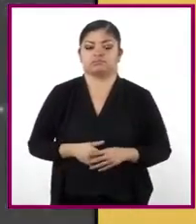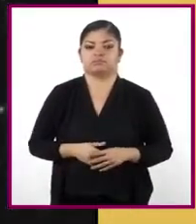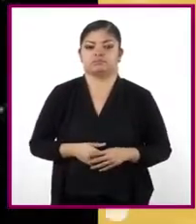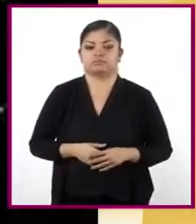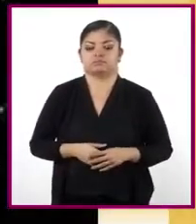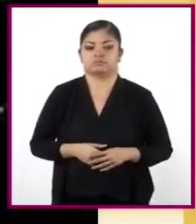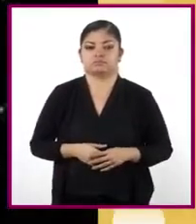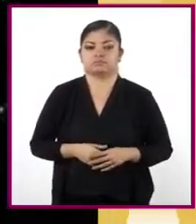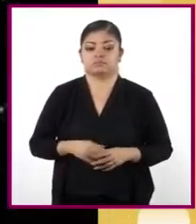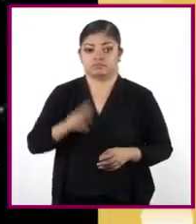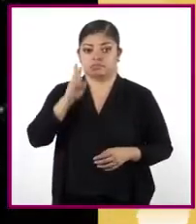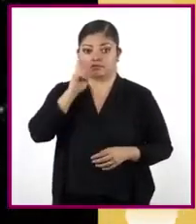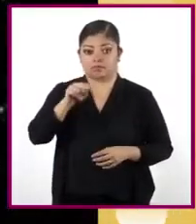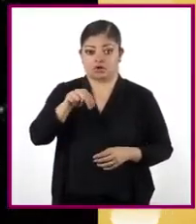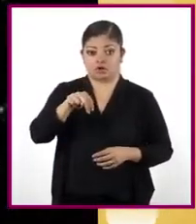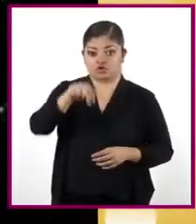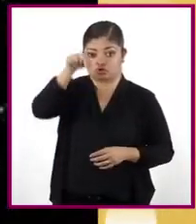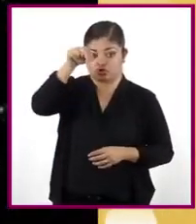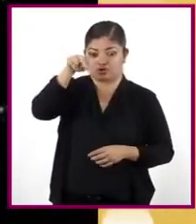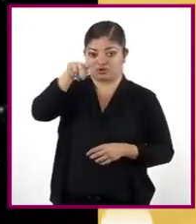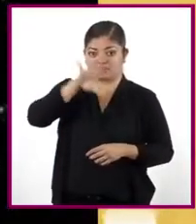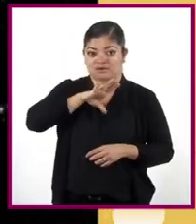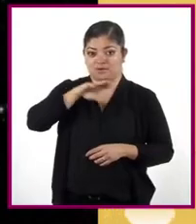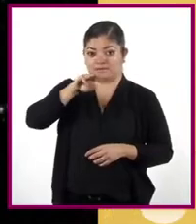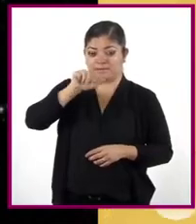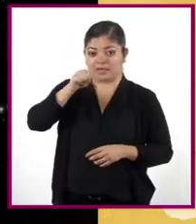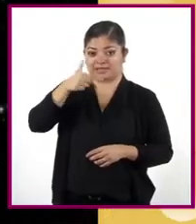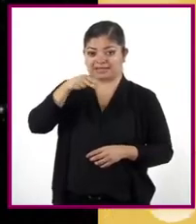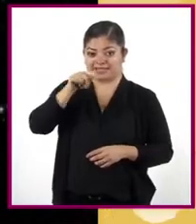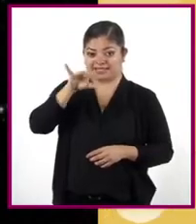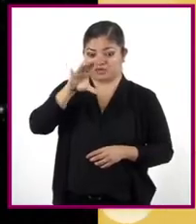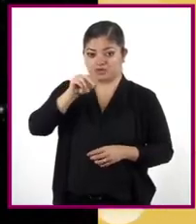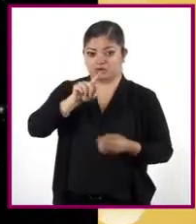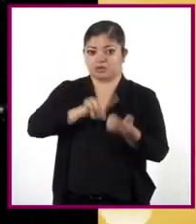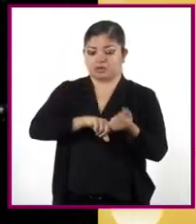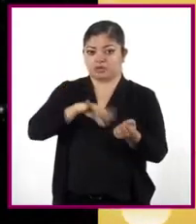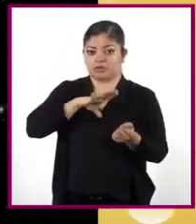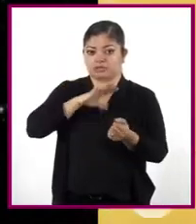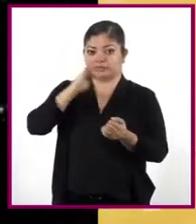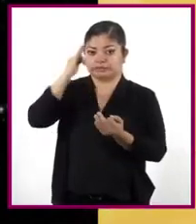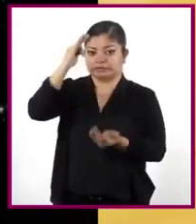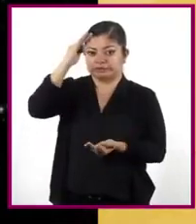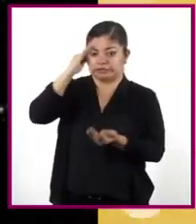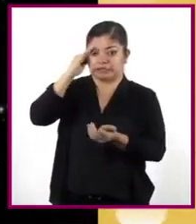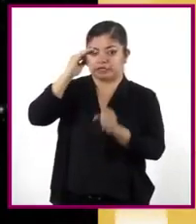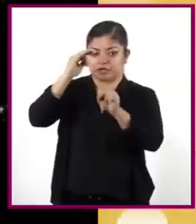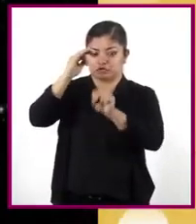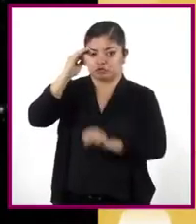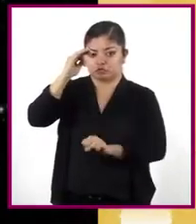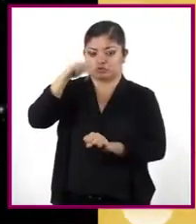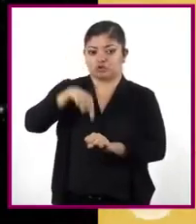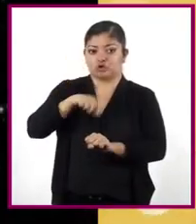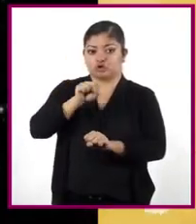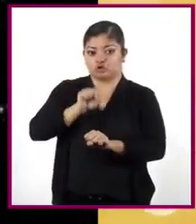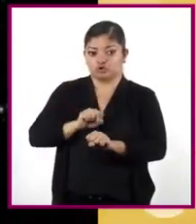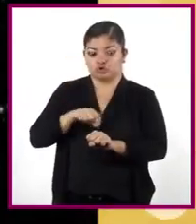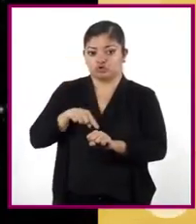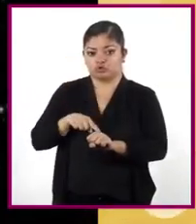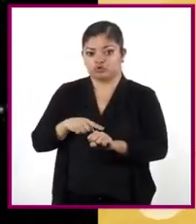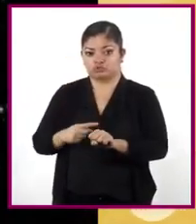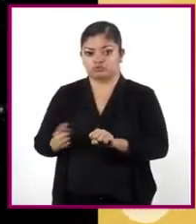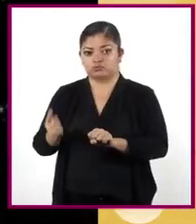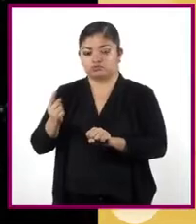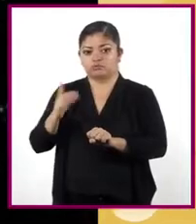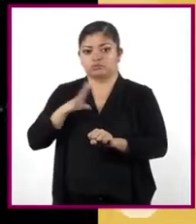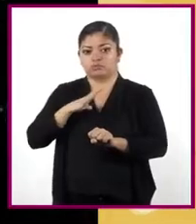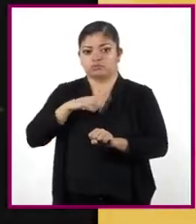Cabe hacer notar que el polo norte magnético de la Tierra está cerca del polo sur geográfico y el polo sur magnético está